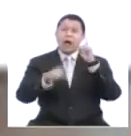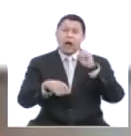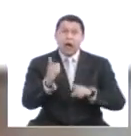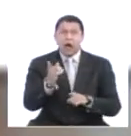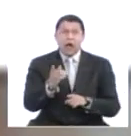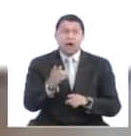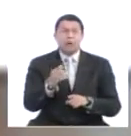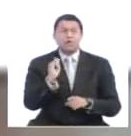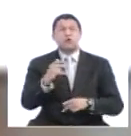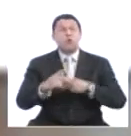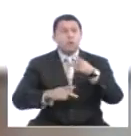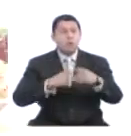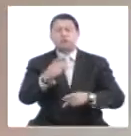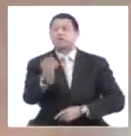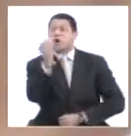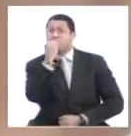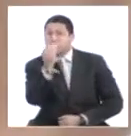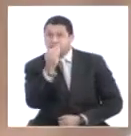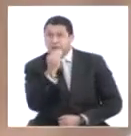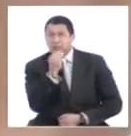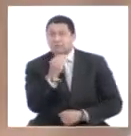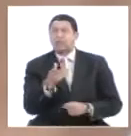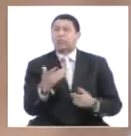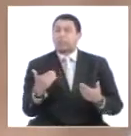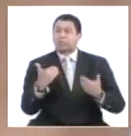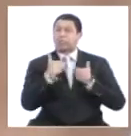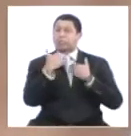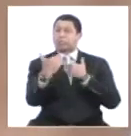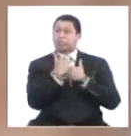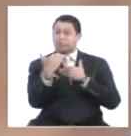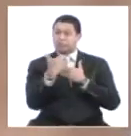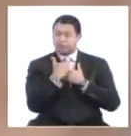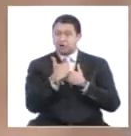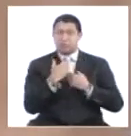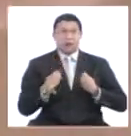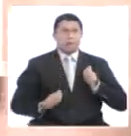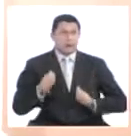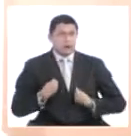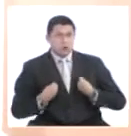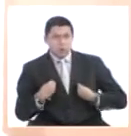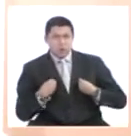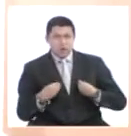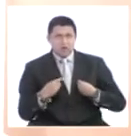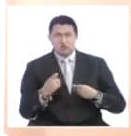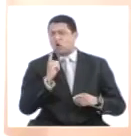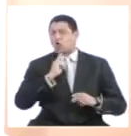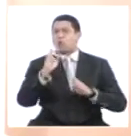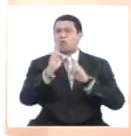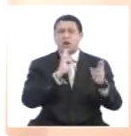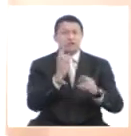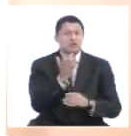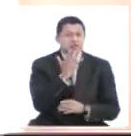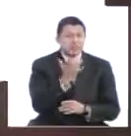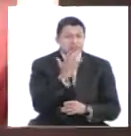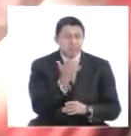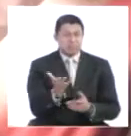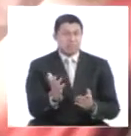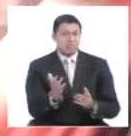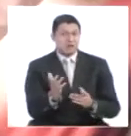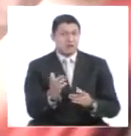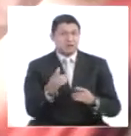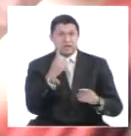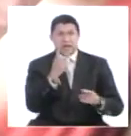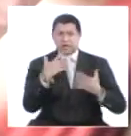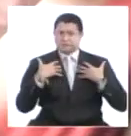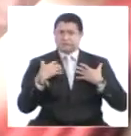que estos procesos de alimentación repercuten indirectamente sobre la ansiedad y no como relaciones simples de causa-efecto la